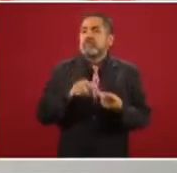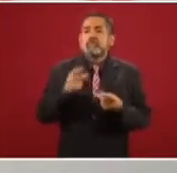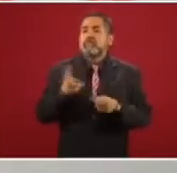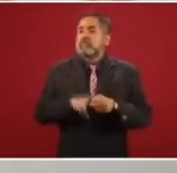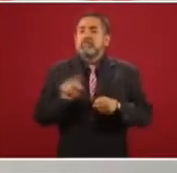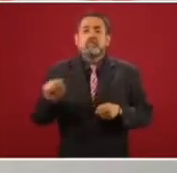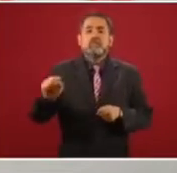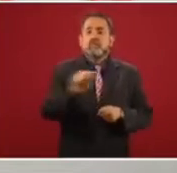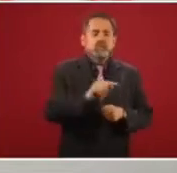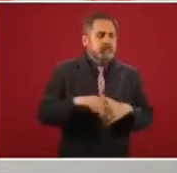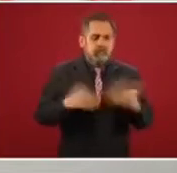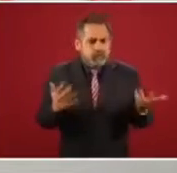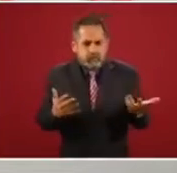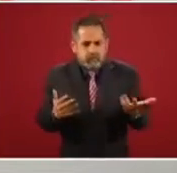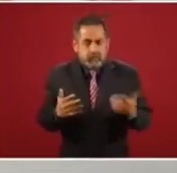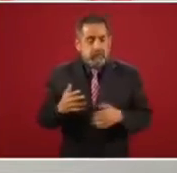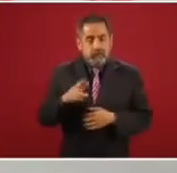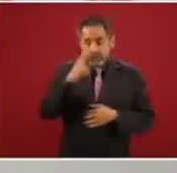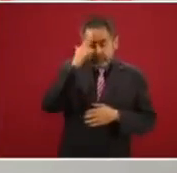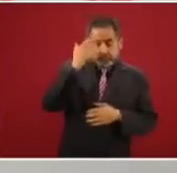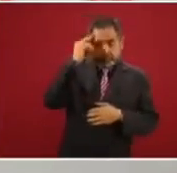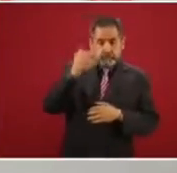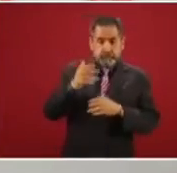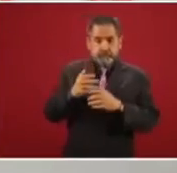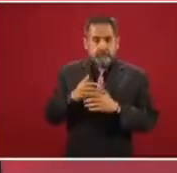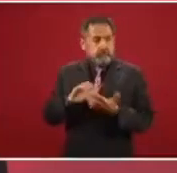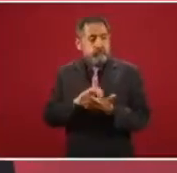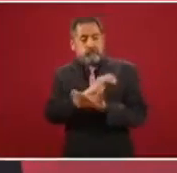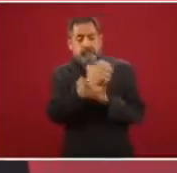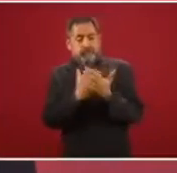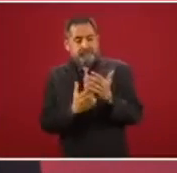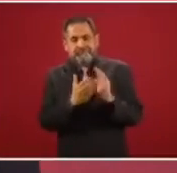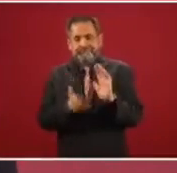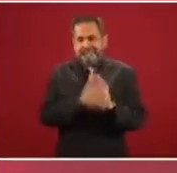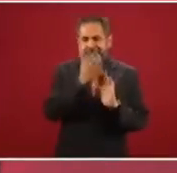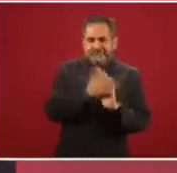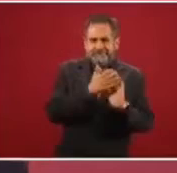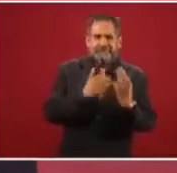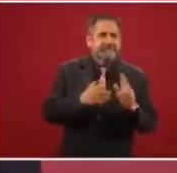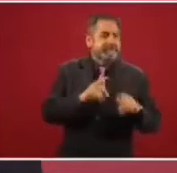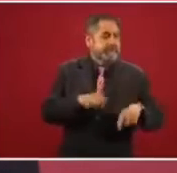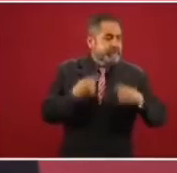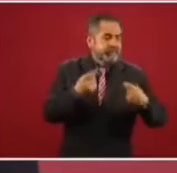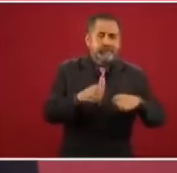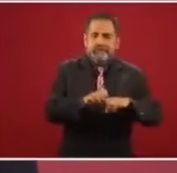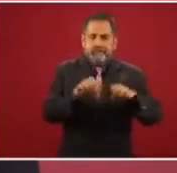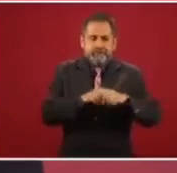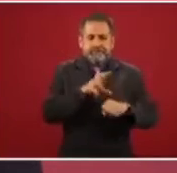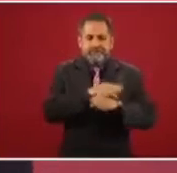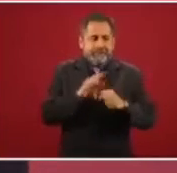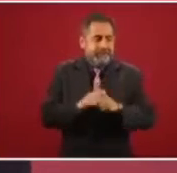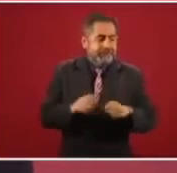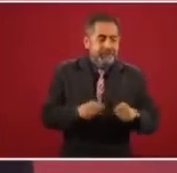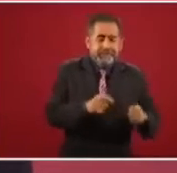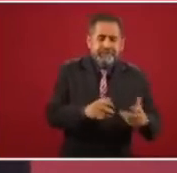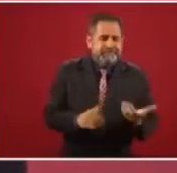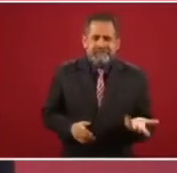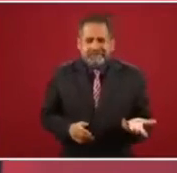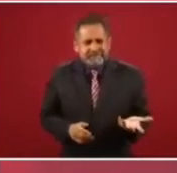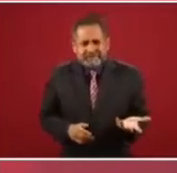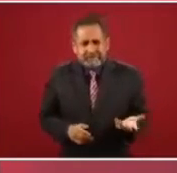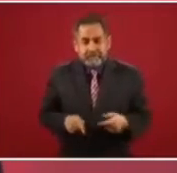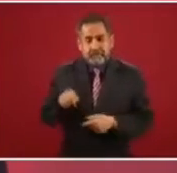razones las motivaciones era construir tener un contrato de construcción de contratación de equipo y demás un hospital